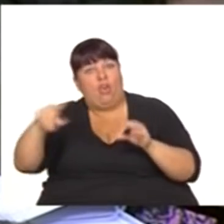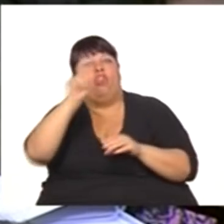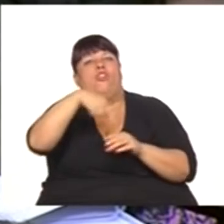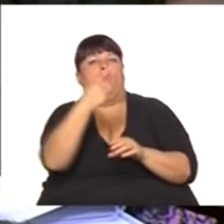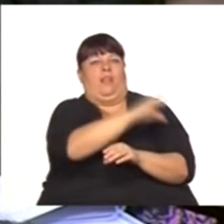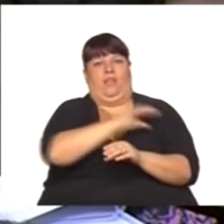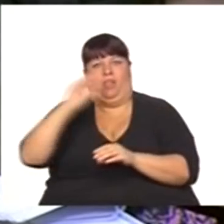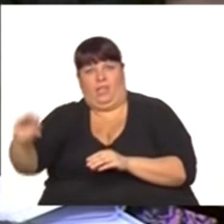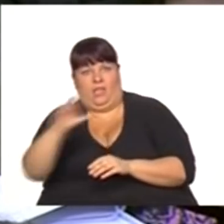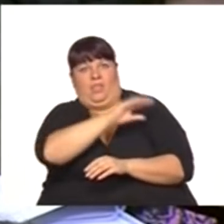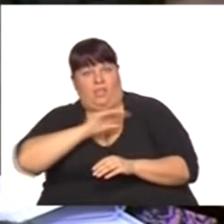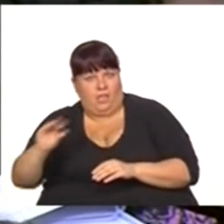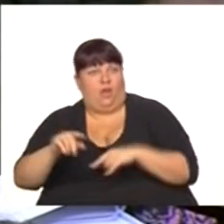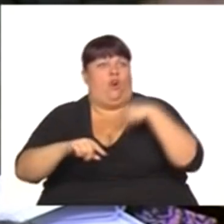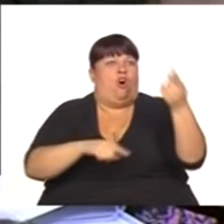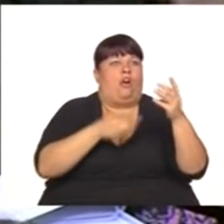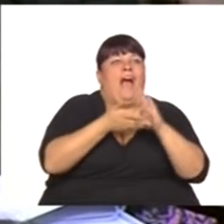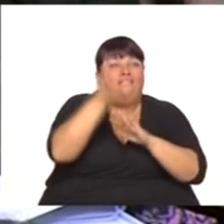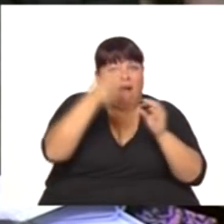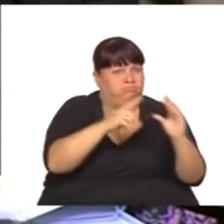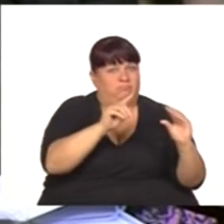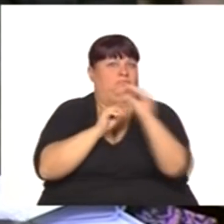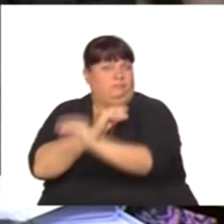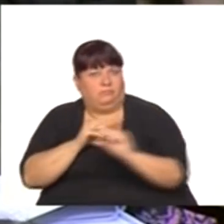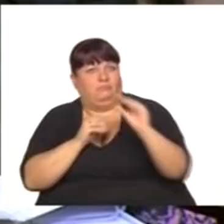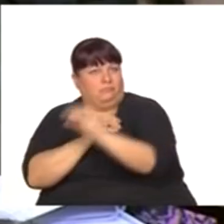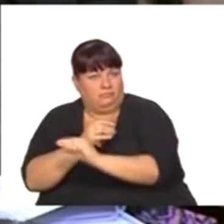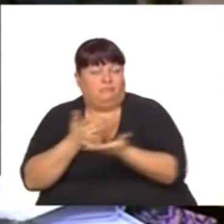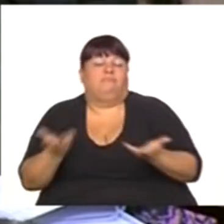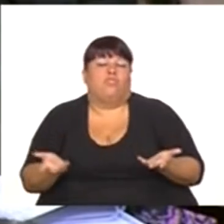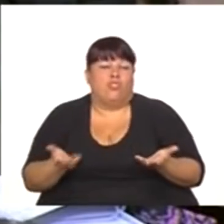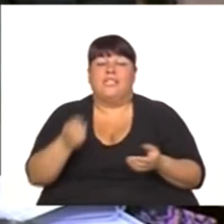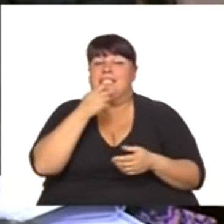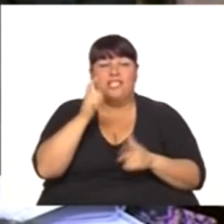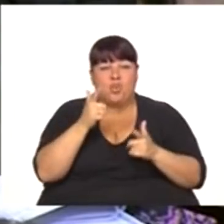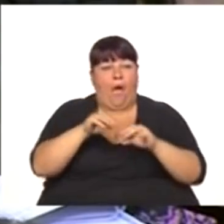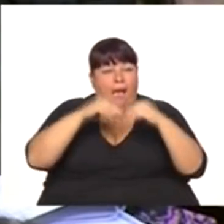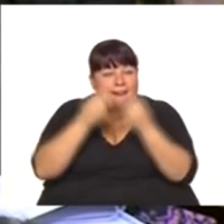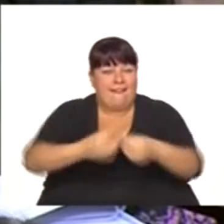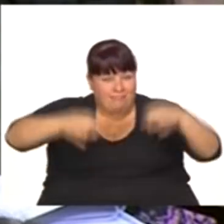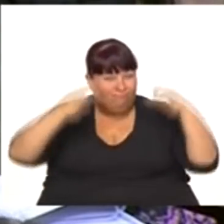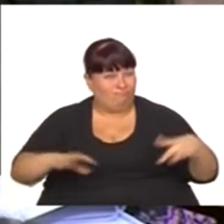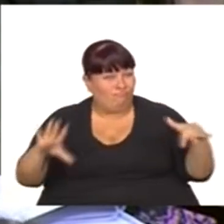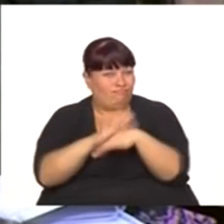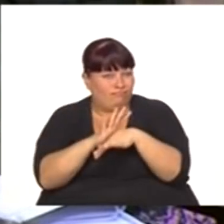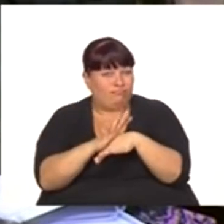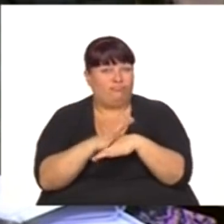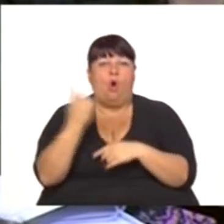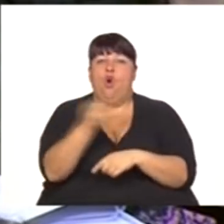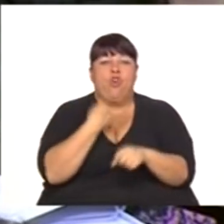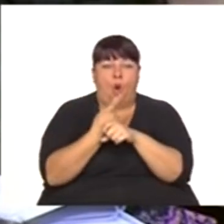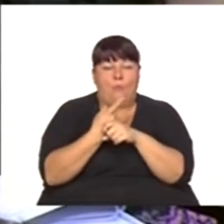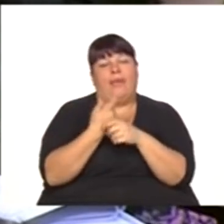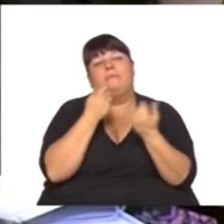otro lugar, afectan otros destinos. Y entonces, si no tenemos números concretos, si no estamos dispuestos